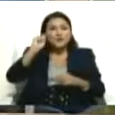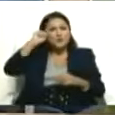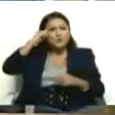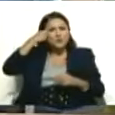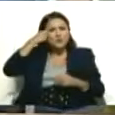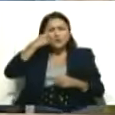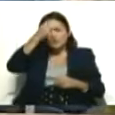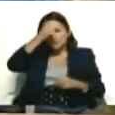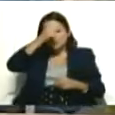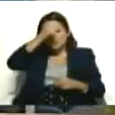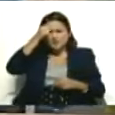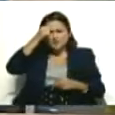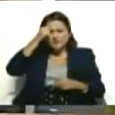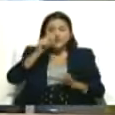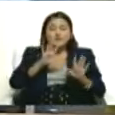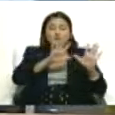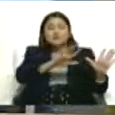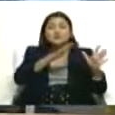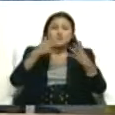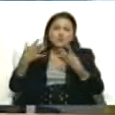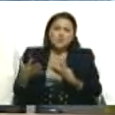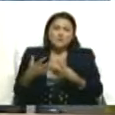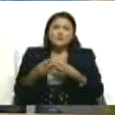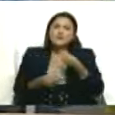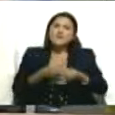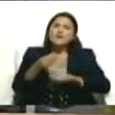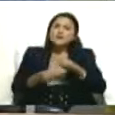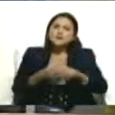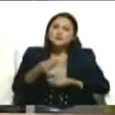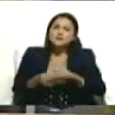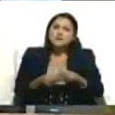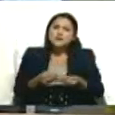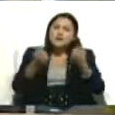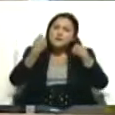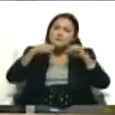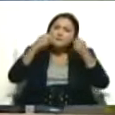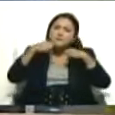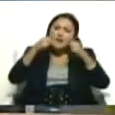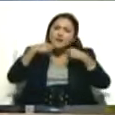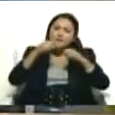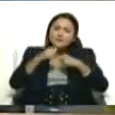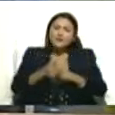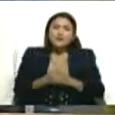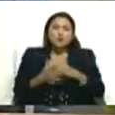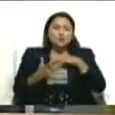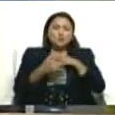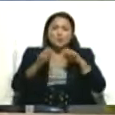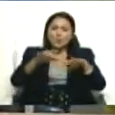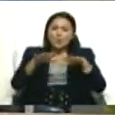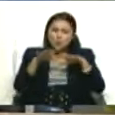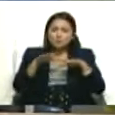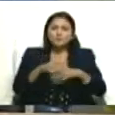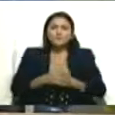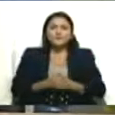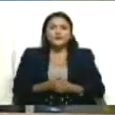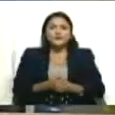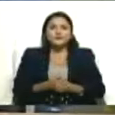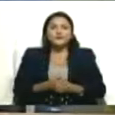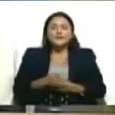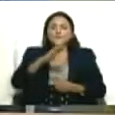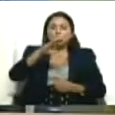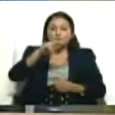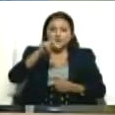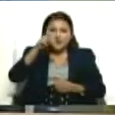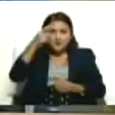este domingo 19 se realizará un simulacro con toda la tecnología que tiene el